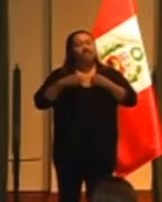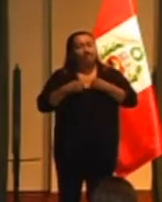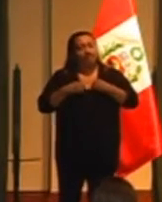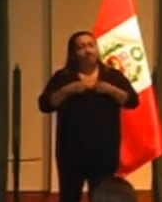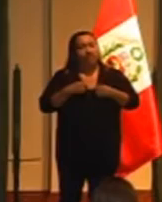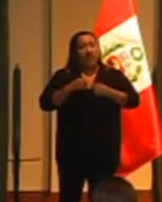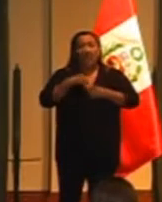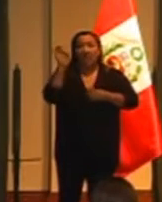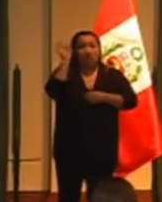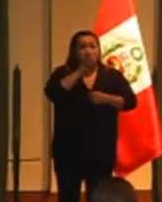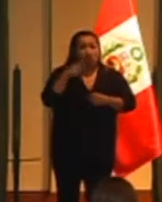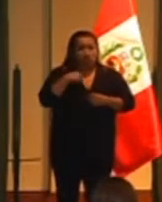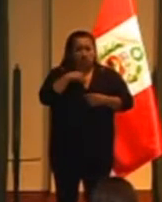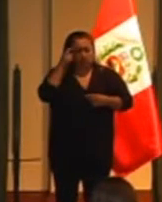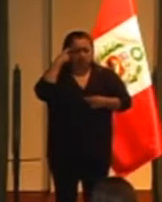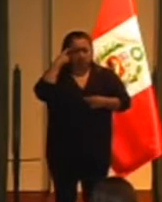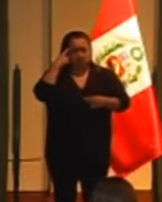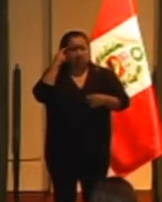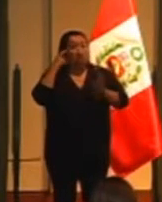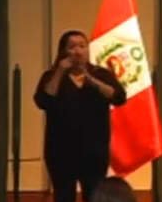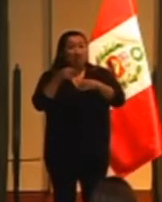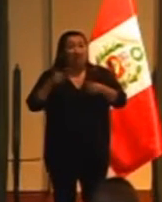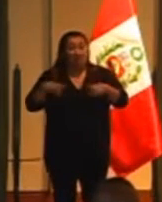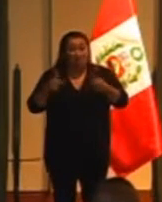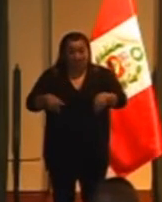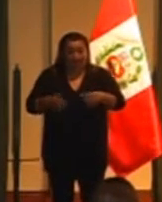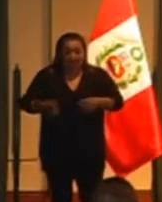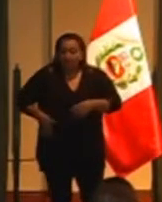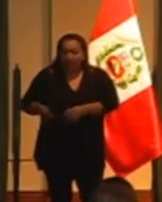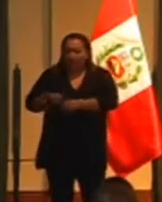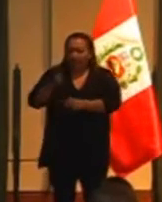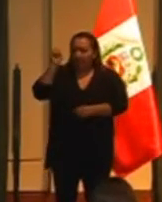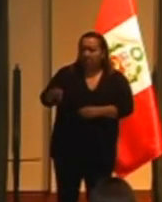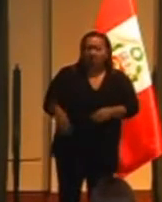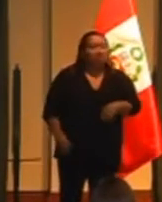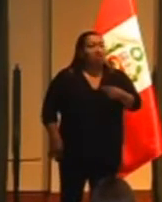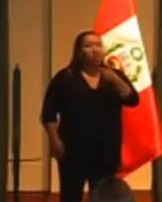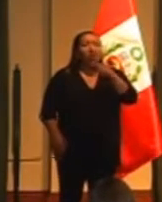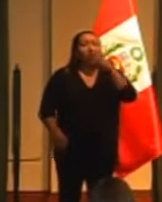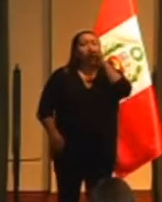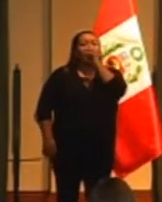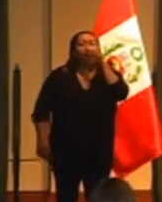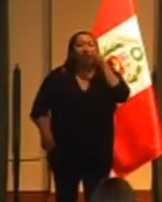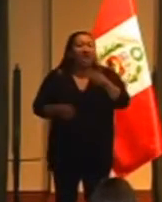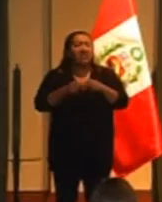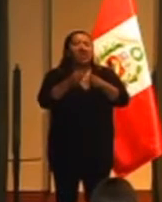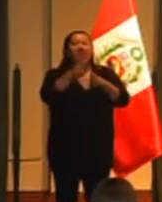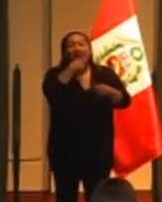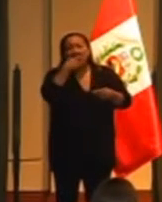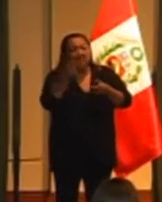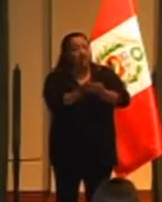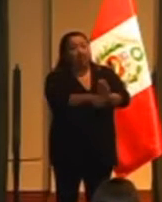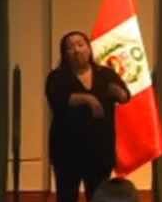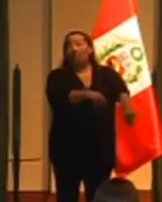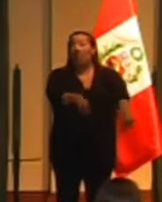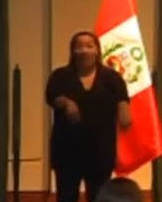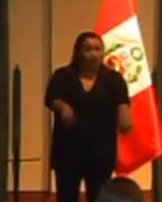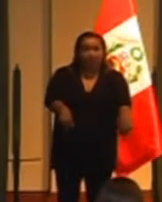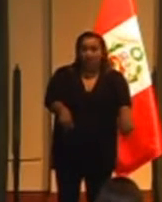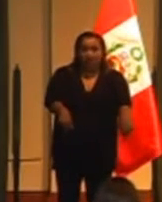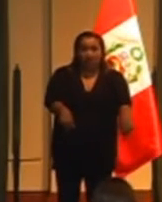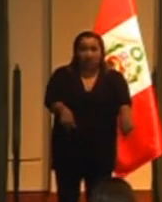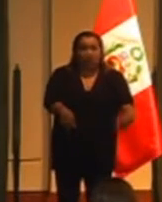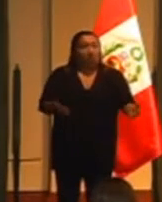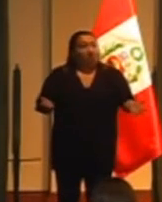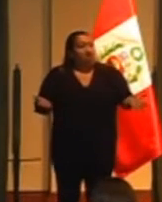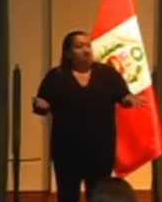Ninguno de nosotros se nos ocurriría tirar acá un papel de un Sublime, unas galletas de soda o lo que fuere. Lo veríamos